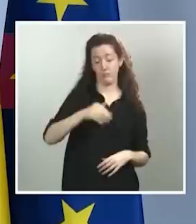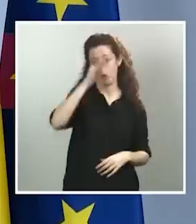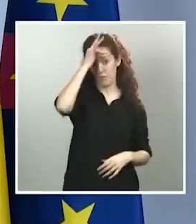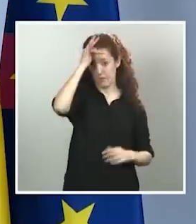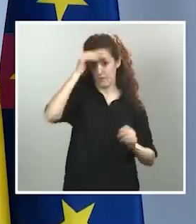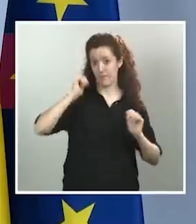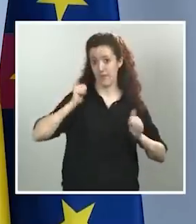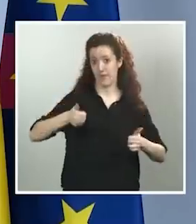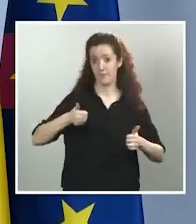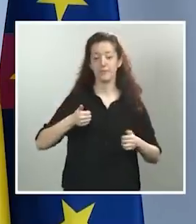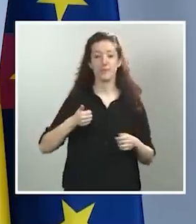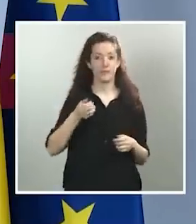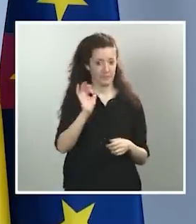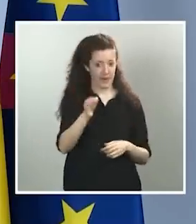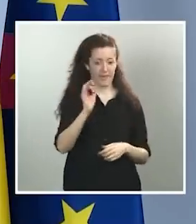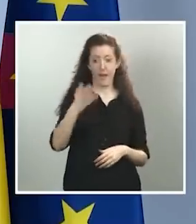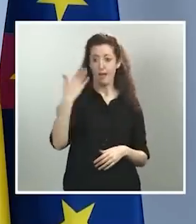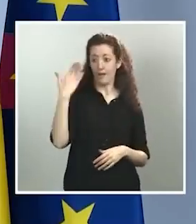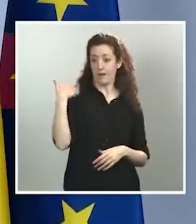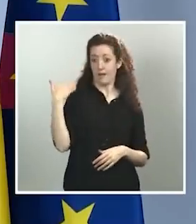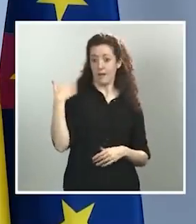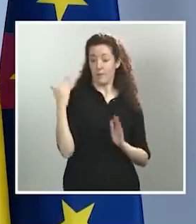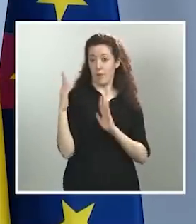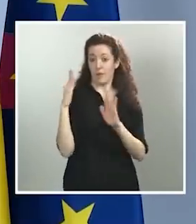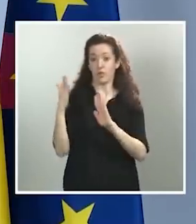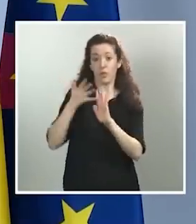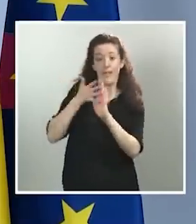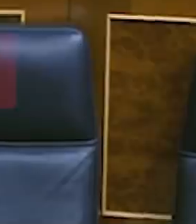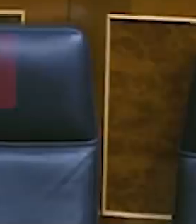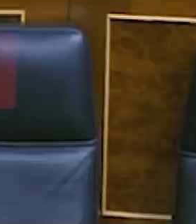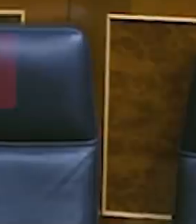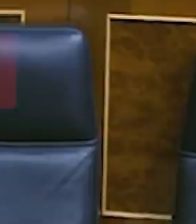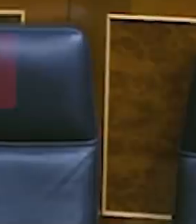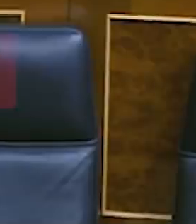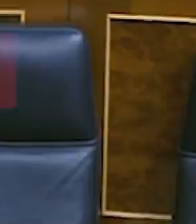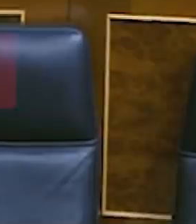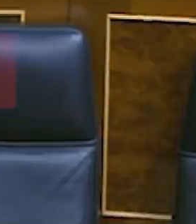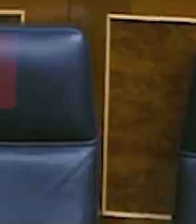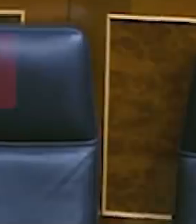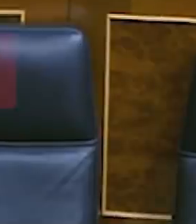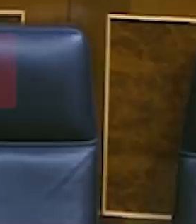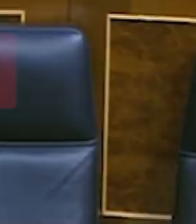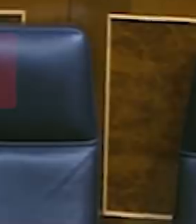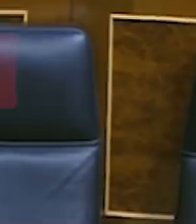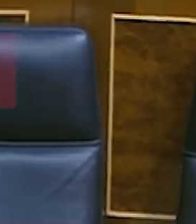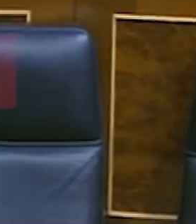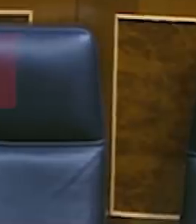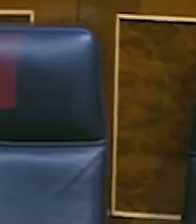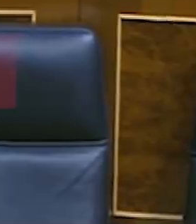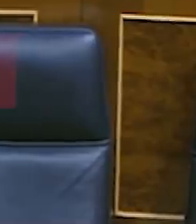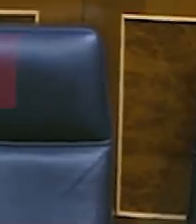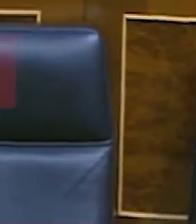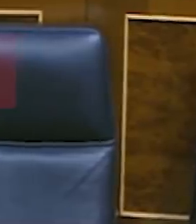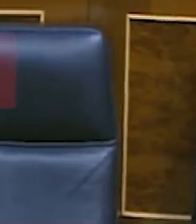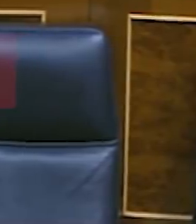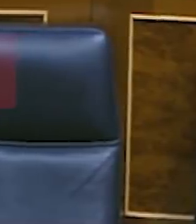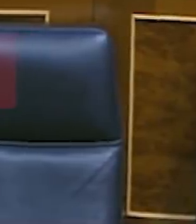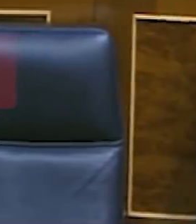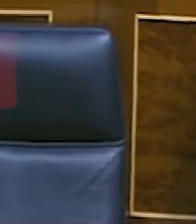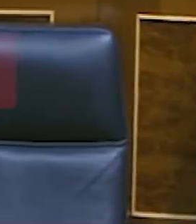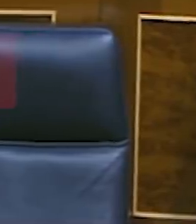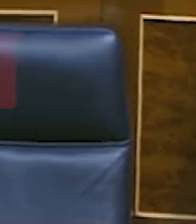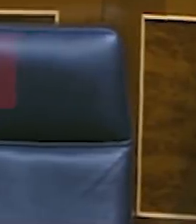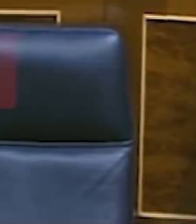¿pero cómo es posible que los acuerdos del Consejo de Ministros, posteriormente el vicepresidente